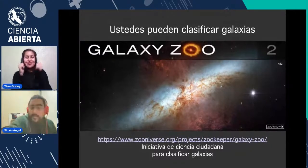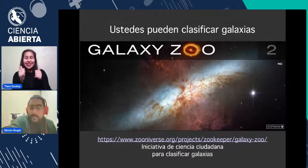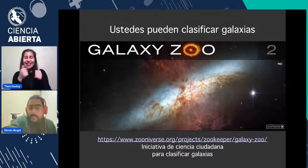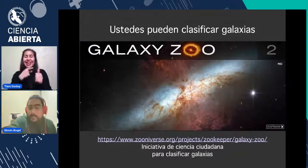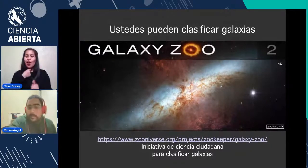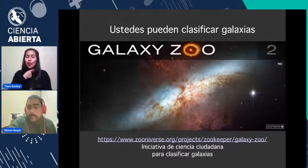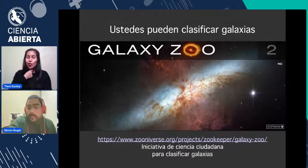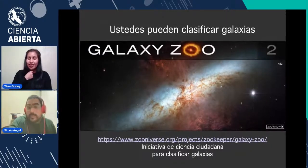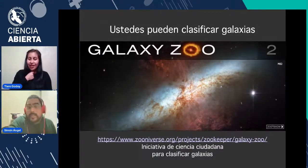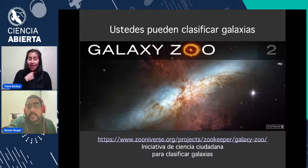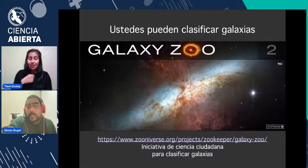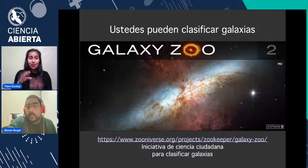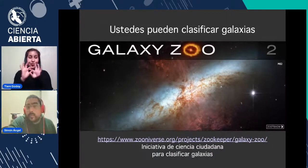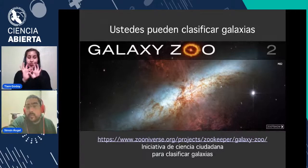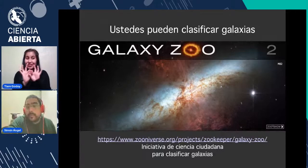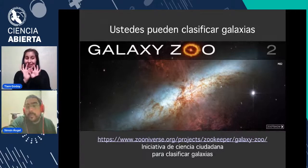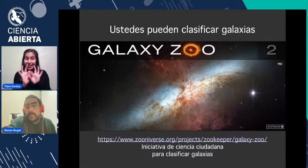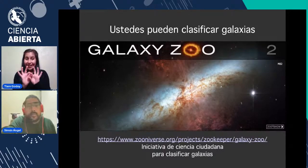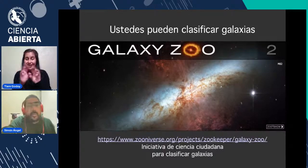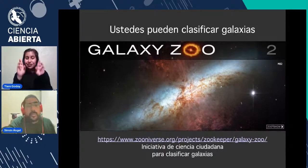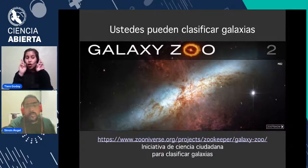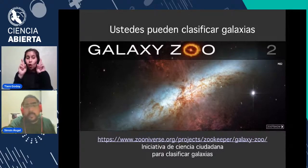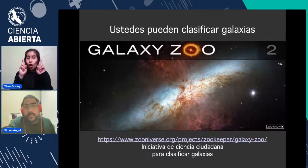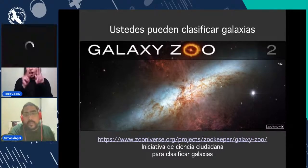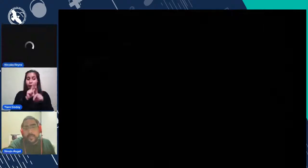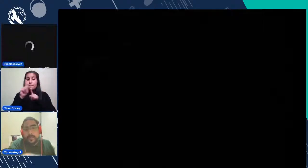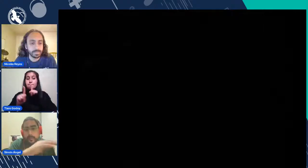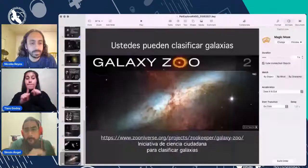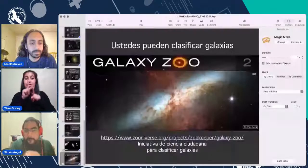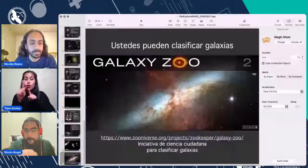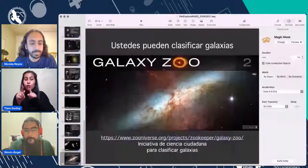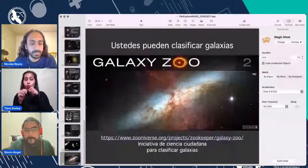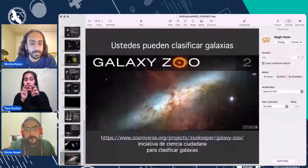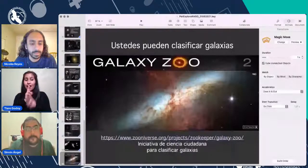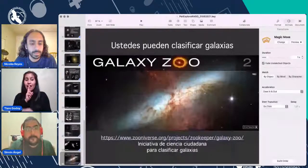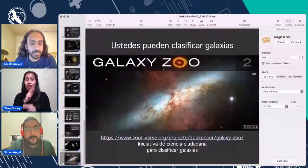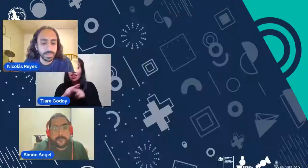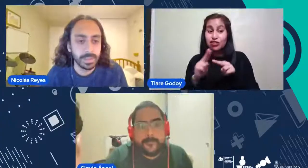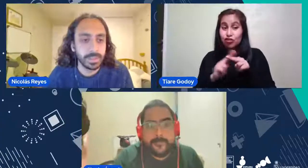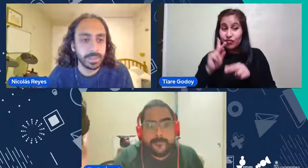Eso es Muchas gracias Y espero que tengan Hertas preguntas Para que podamos Resolverlas ahora